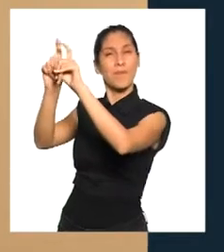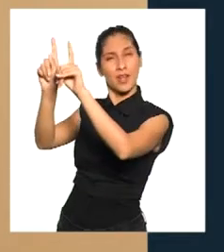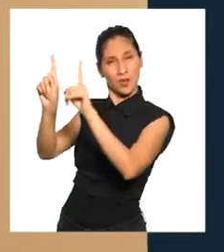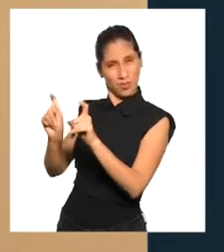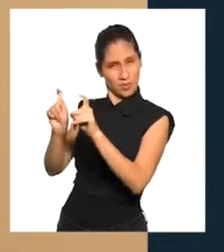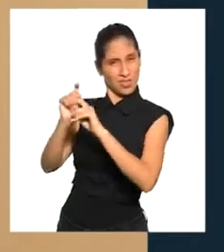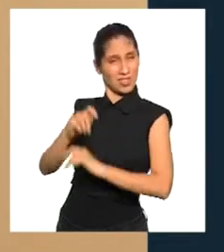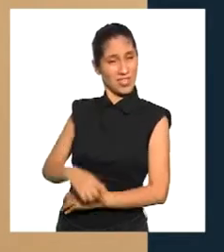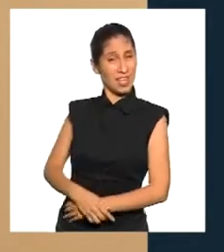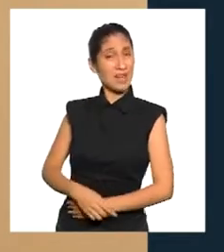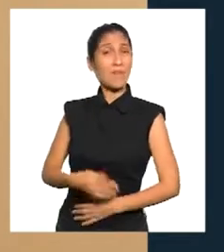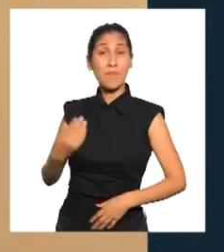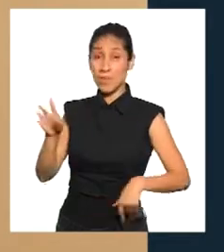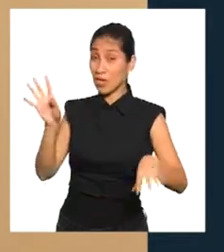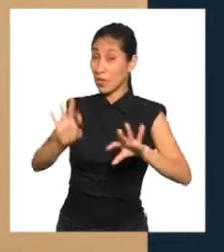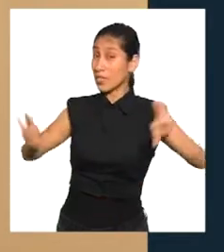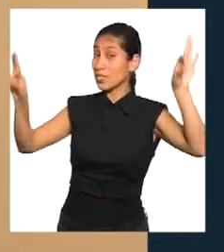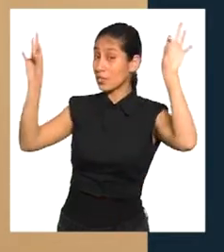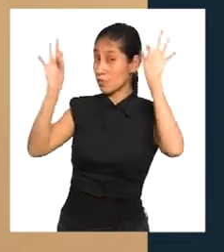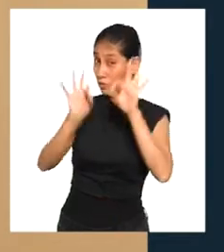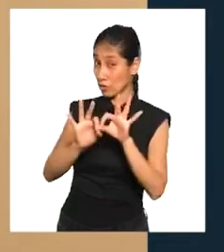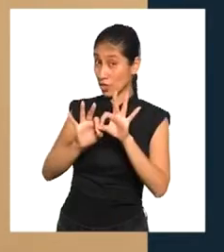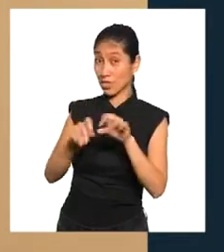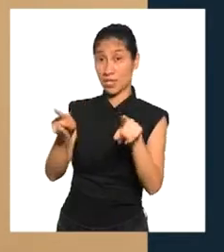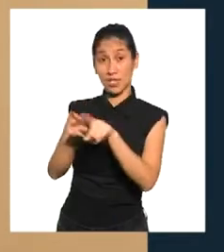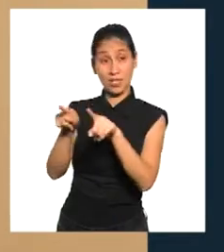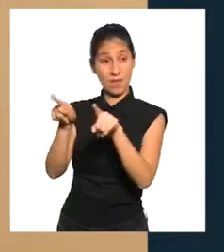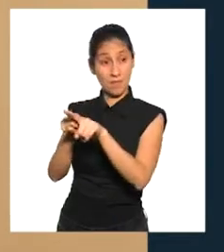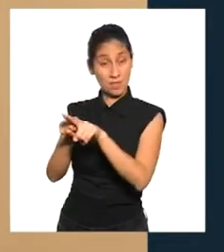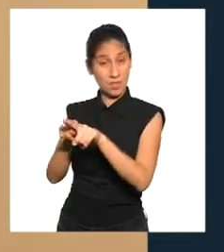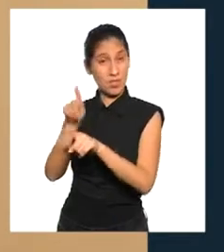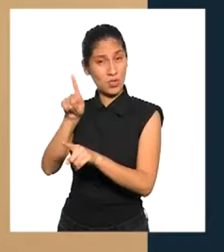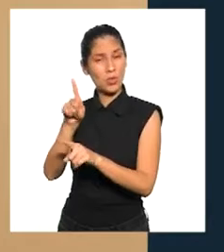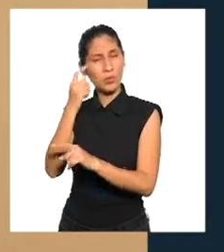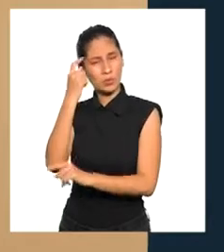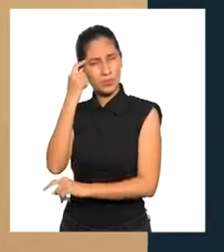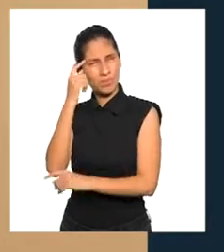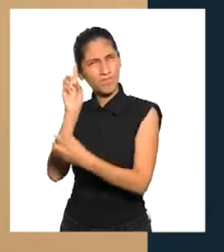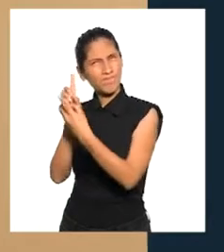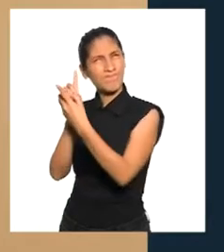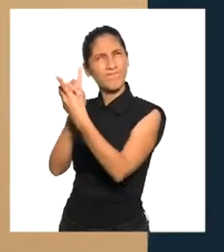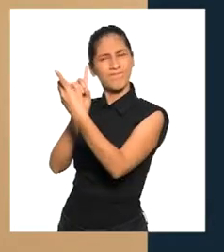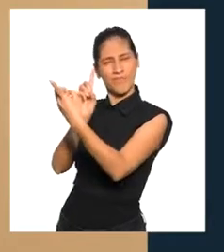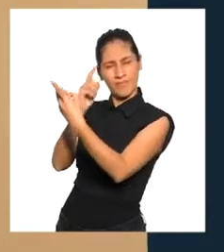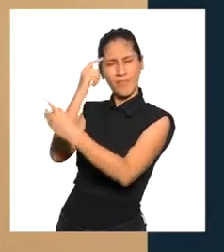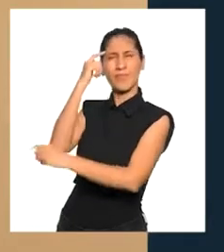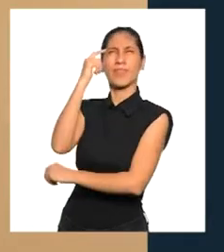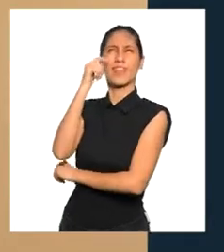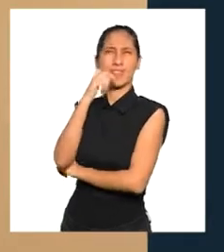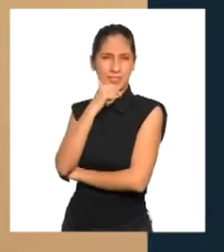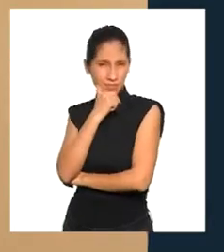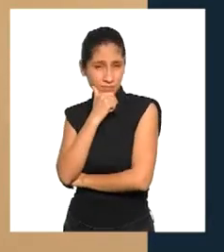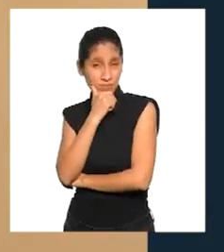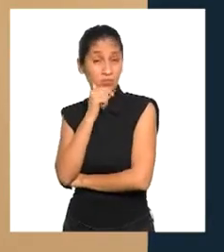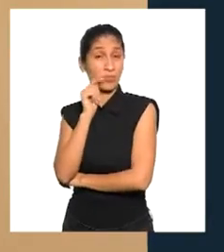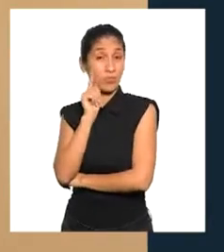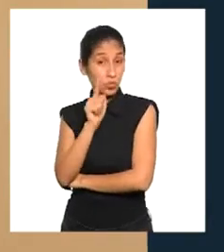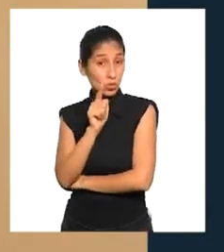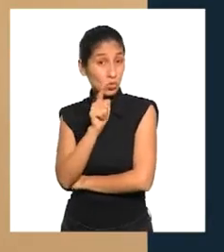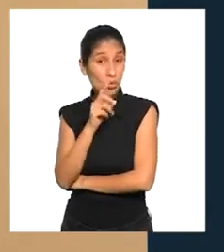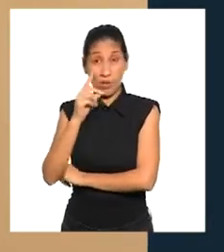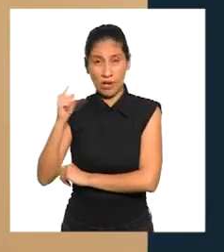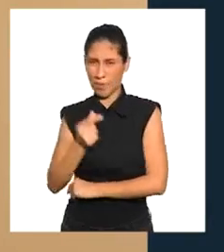sí, es clave que tomes distancia por un momento de la situación. No reaccionar